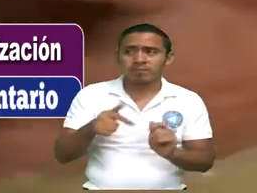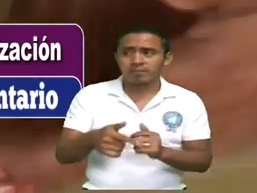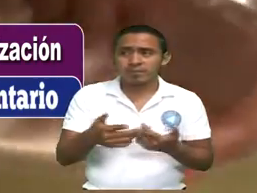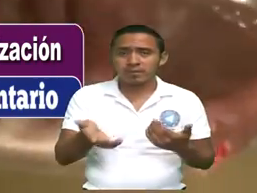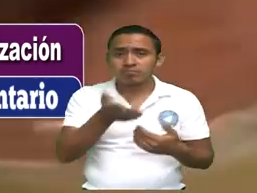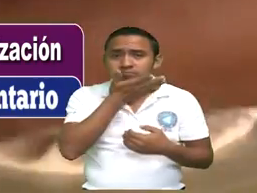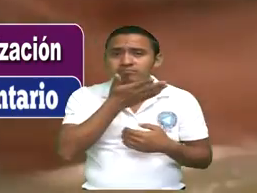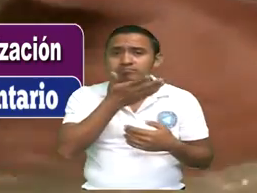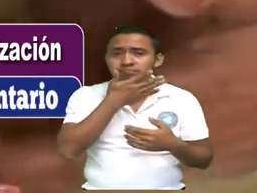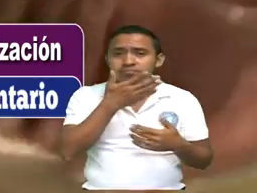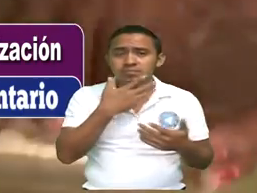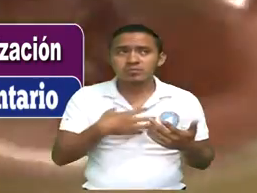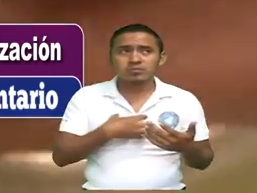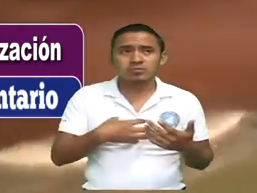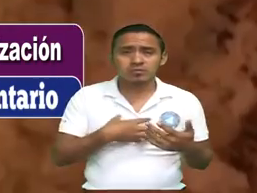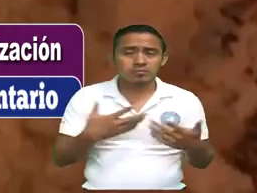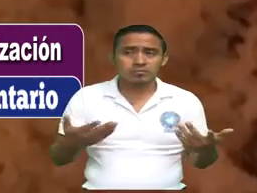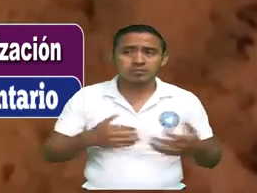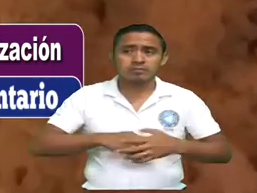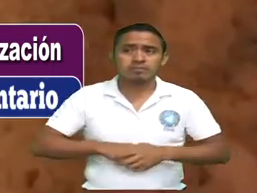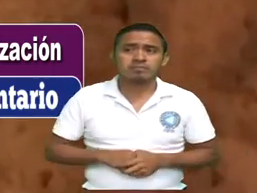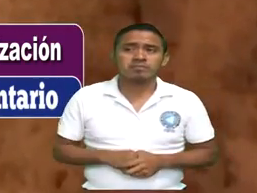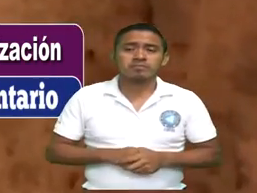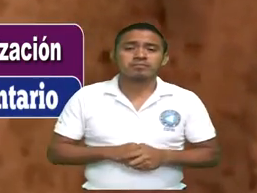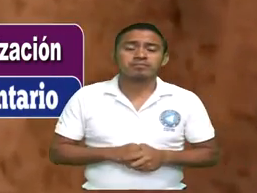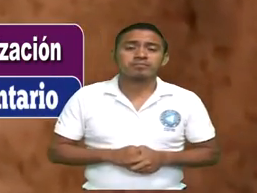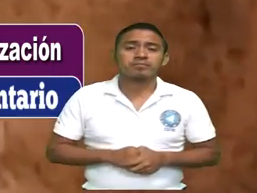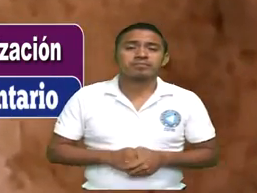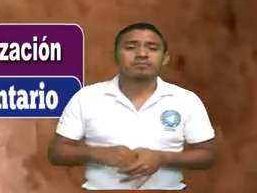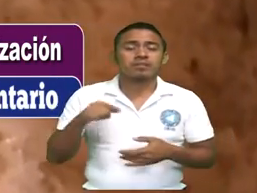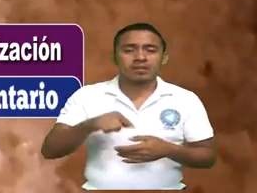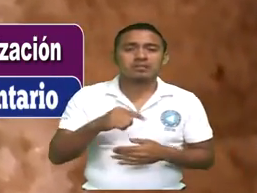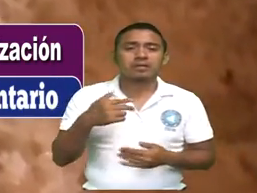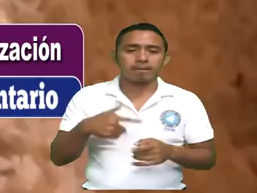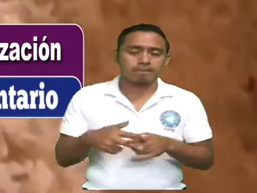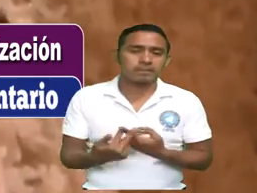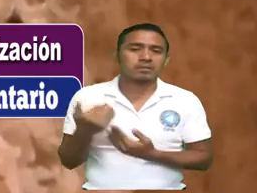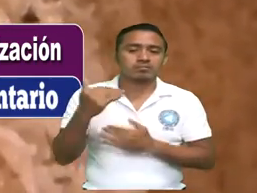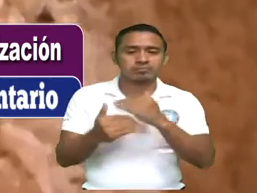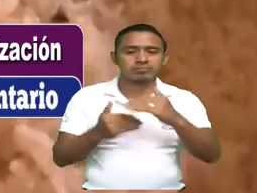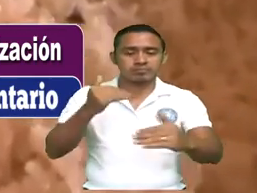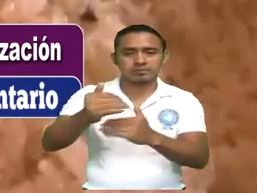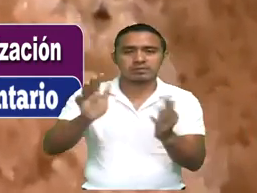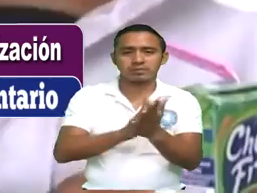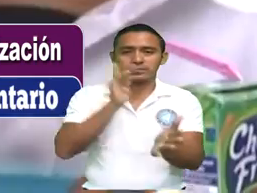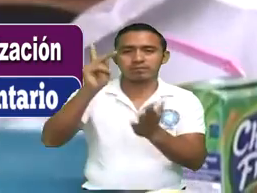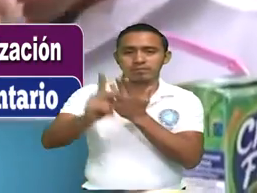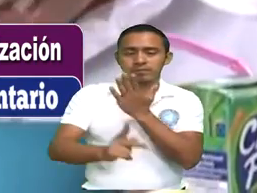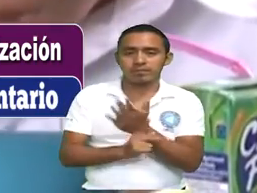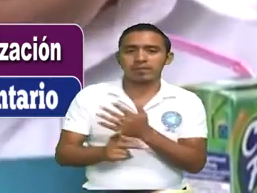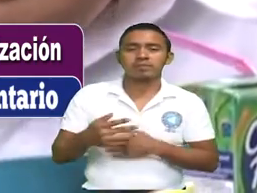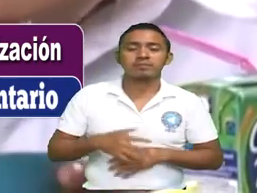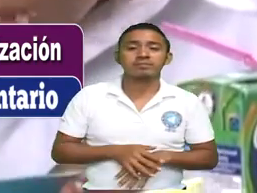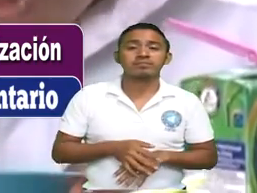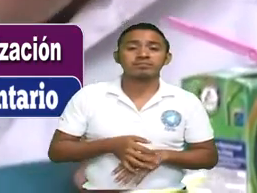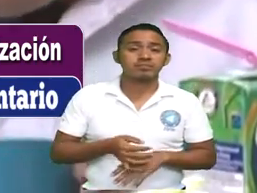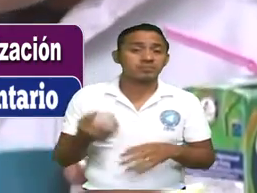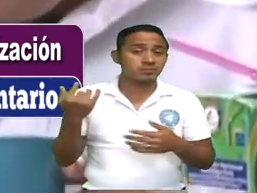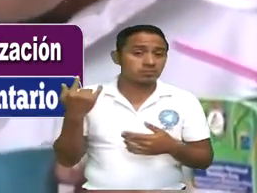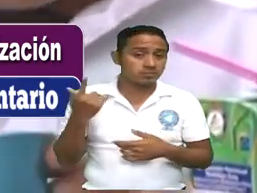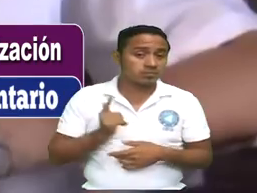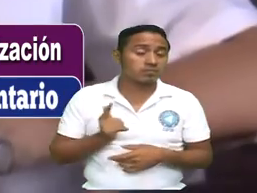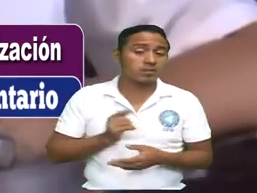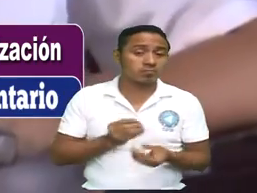bastante difíciles para comer. Entonces, es ahí como se les va ayudando ese programa, pues te decía yo que tiene gran